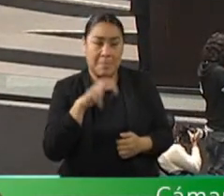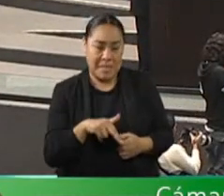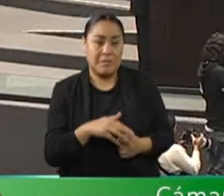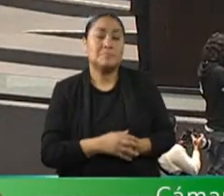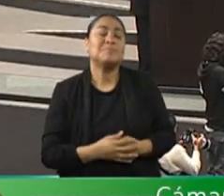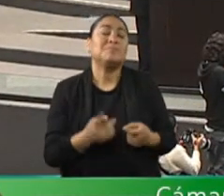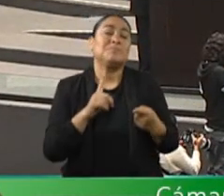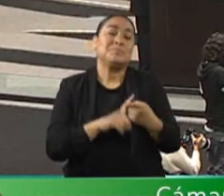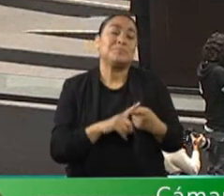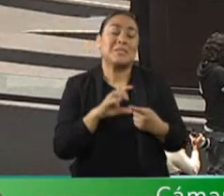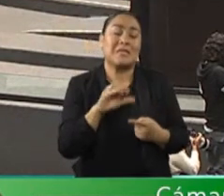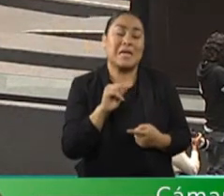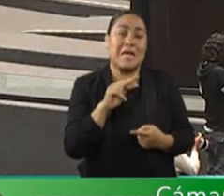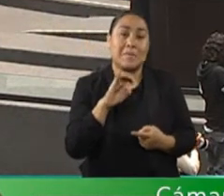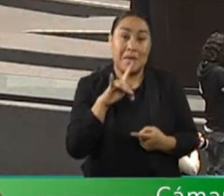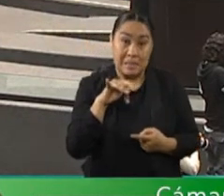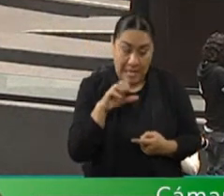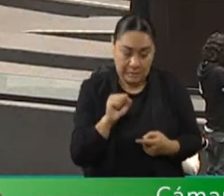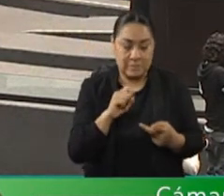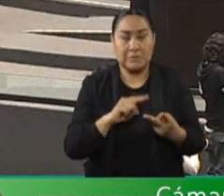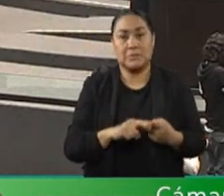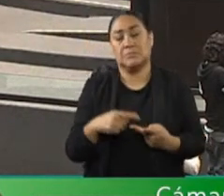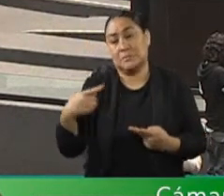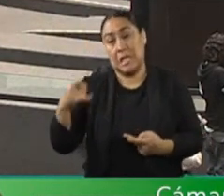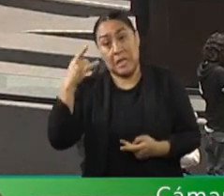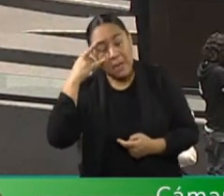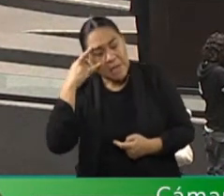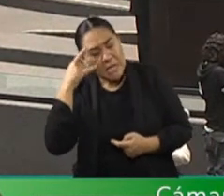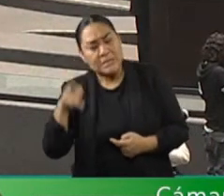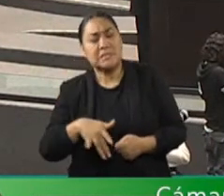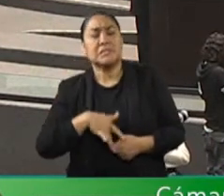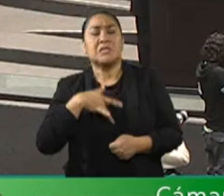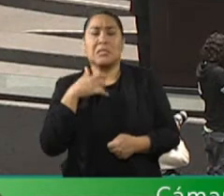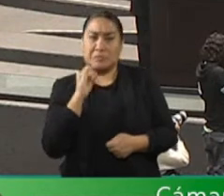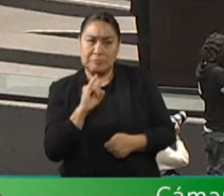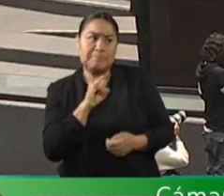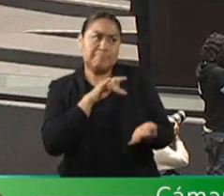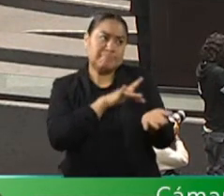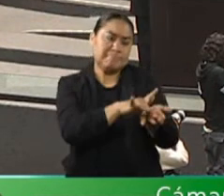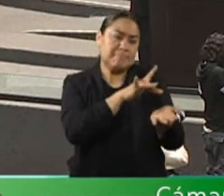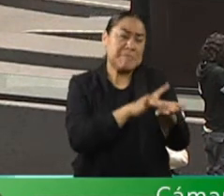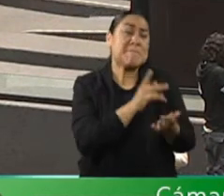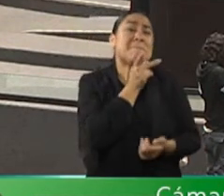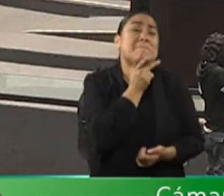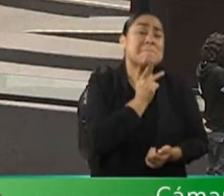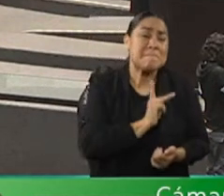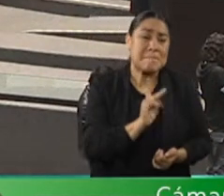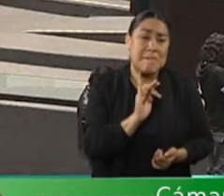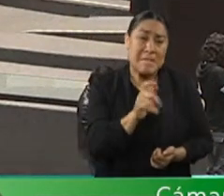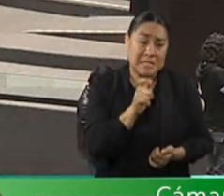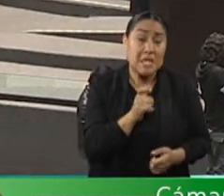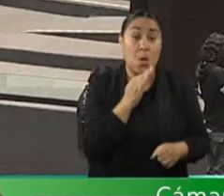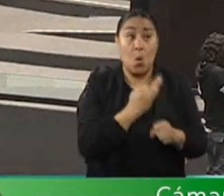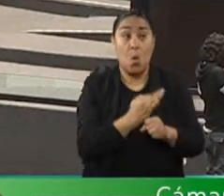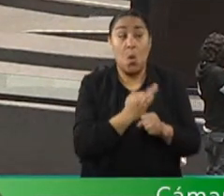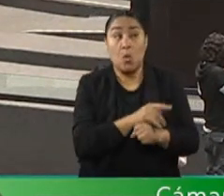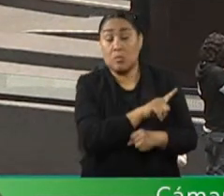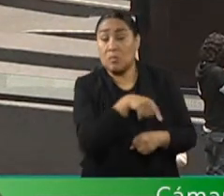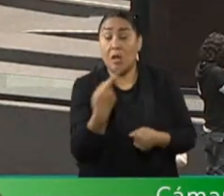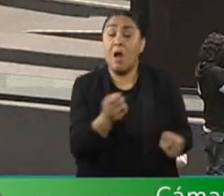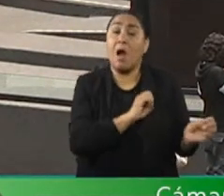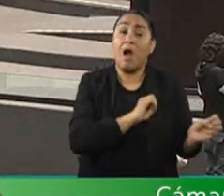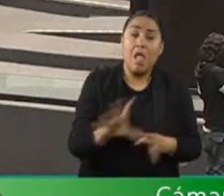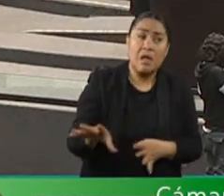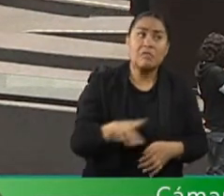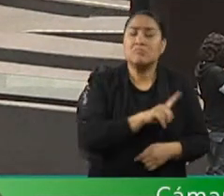Carmelitas que han invertido su patrimonio y su confianza en Pemex hoy en día han sido abandonados han